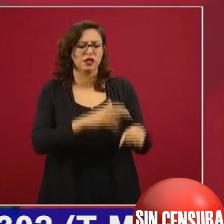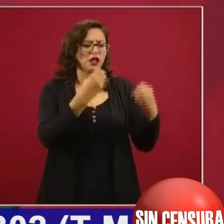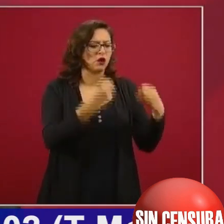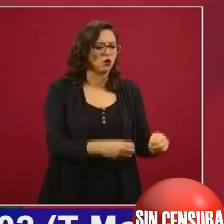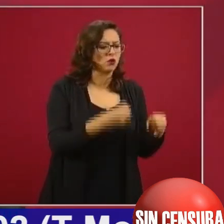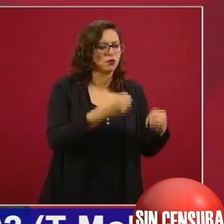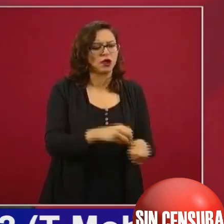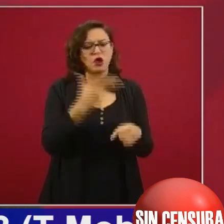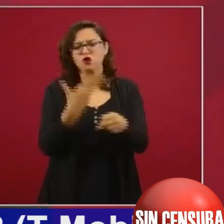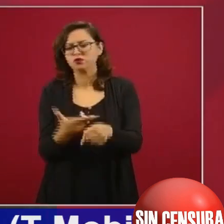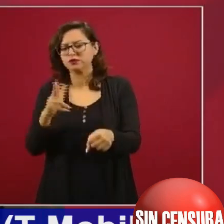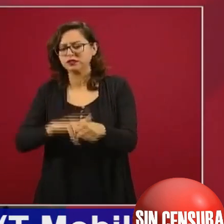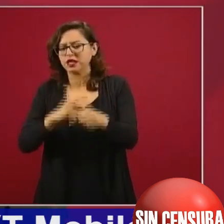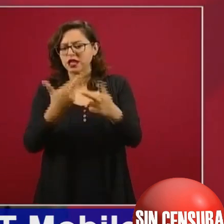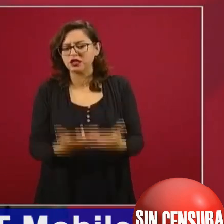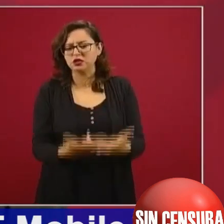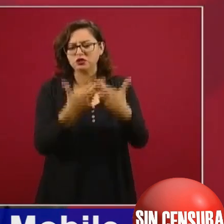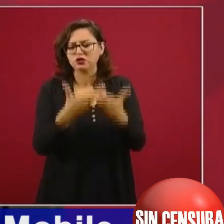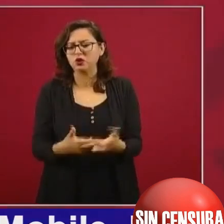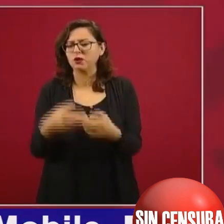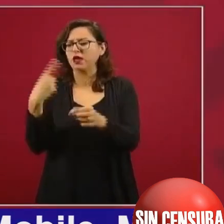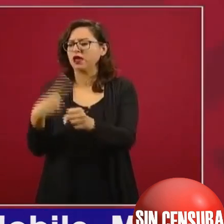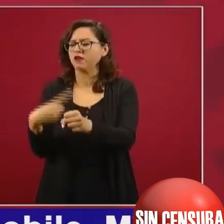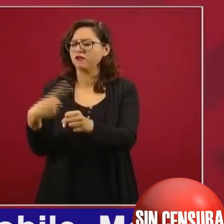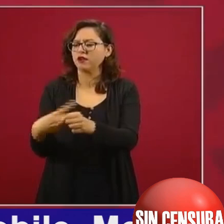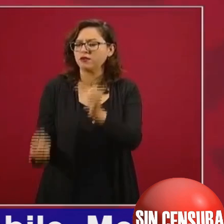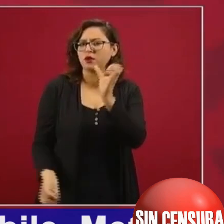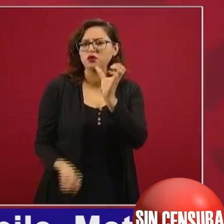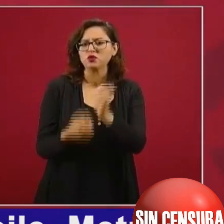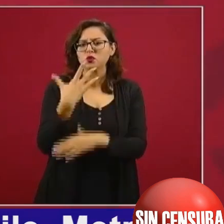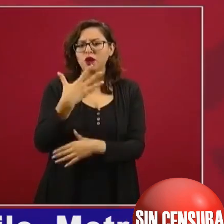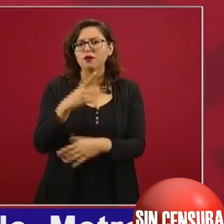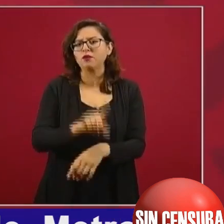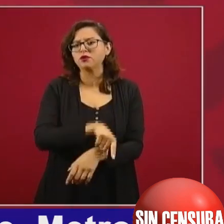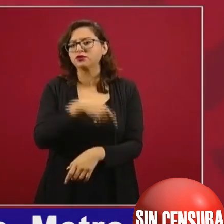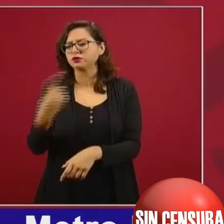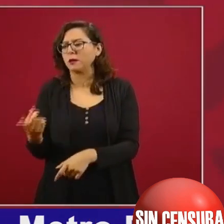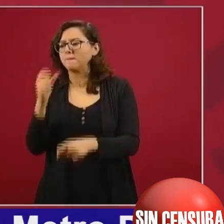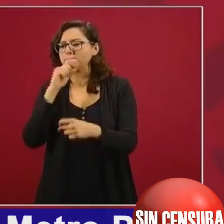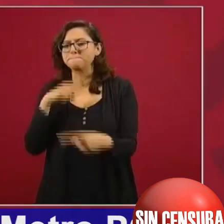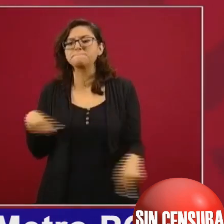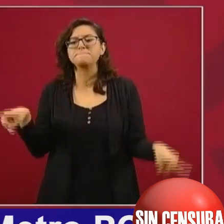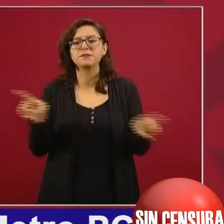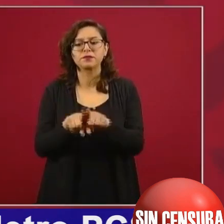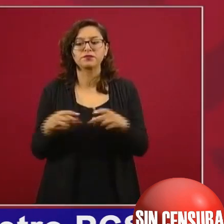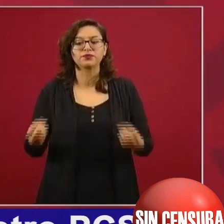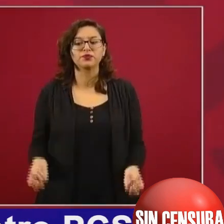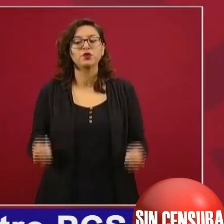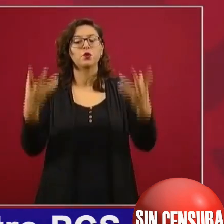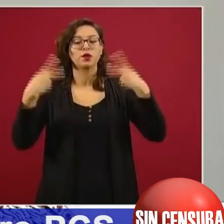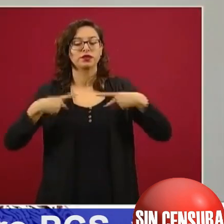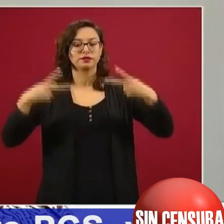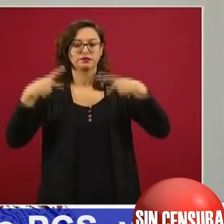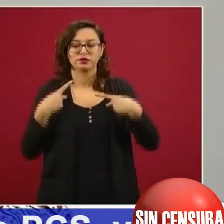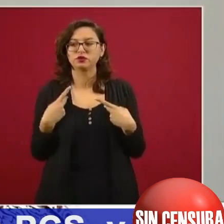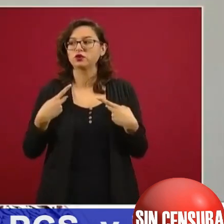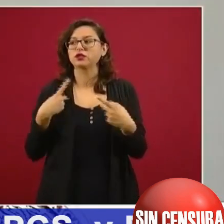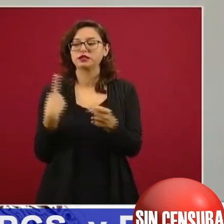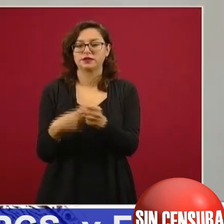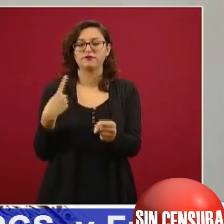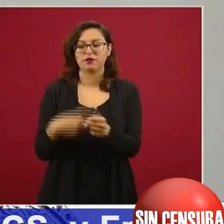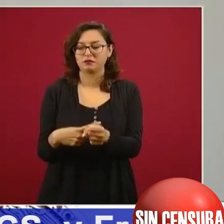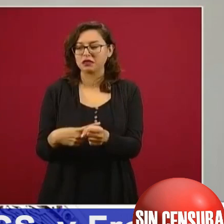hospitalaria, la ocurrencia de nuevos casos y también la proporción de personas que resultan positivas al